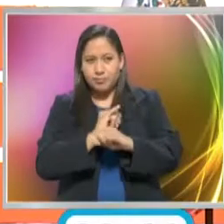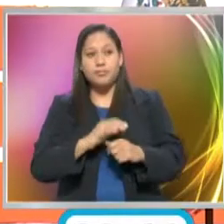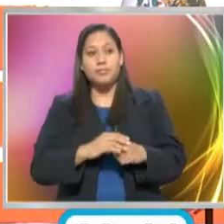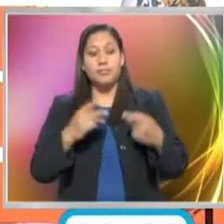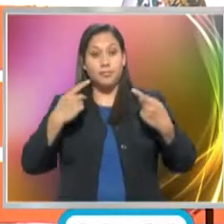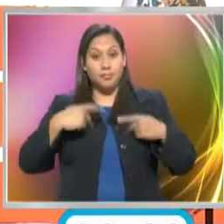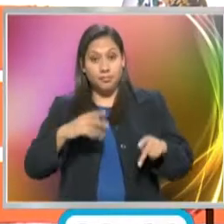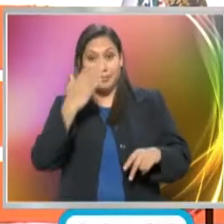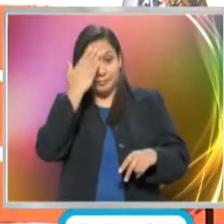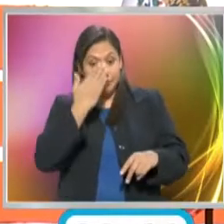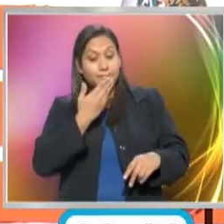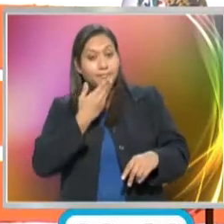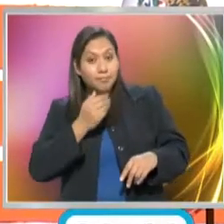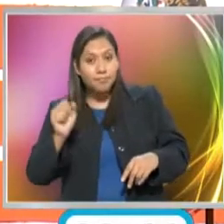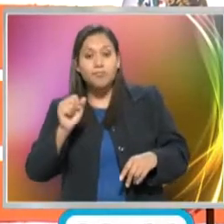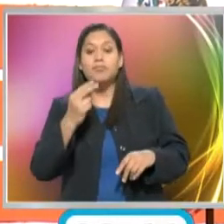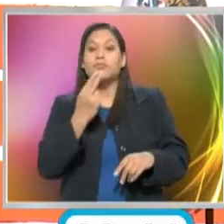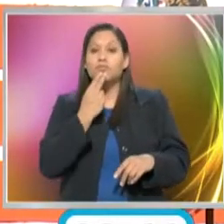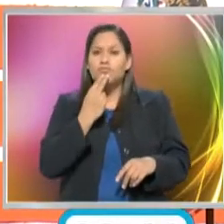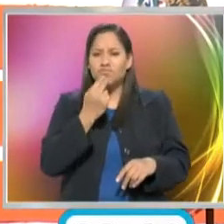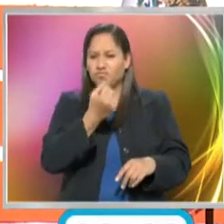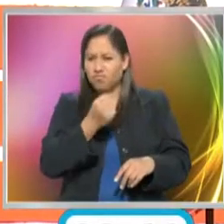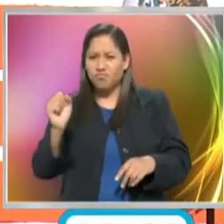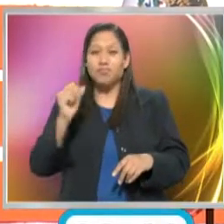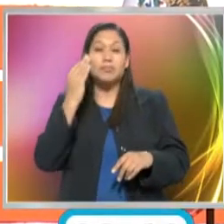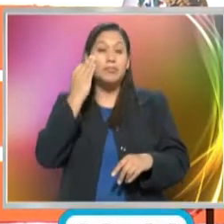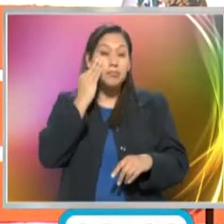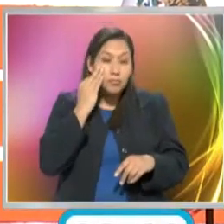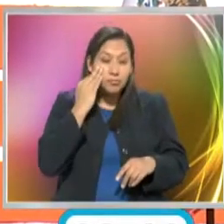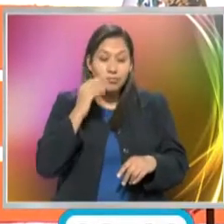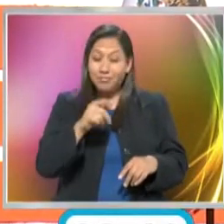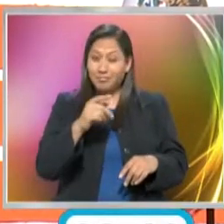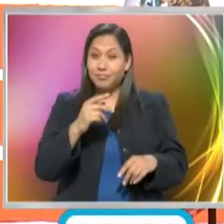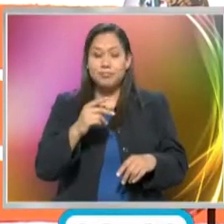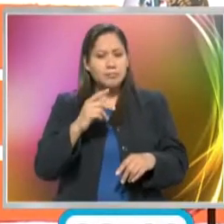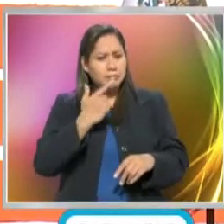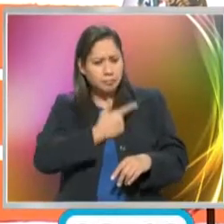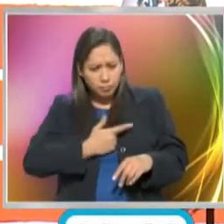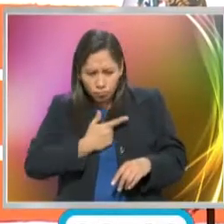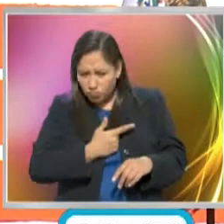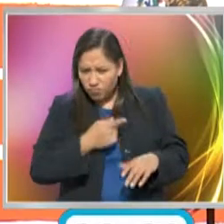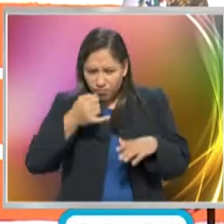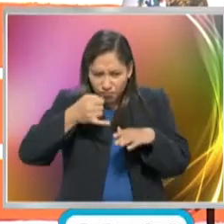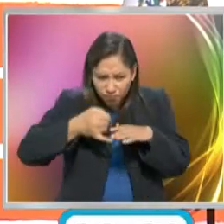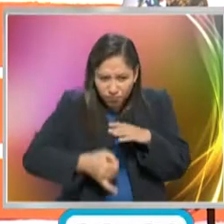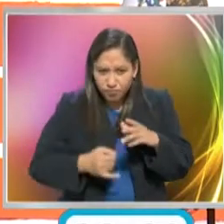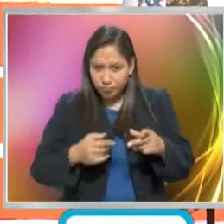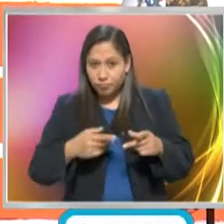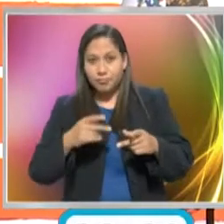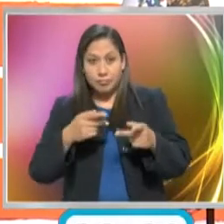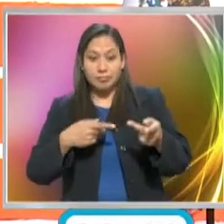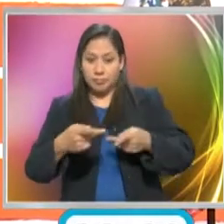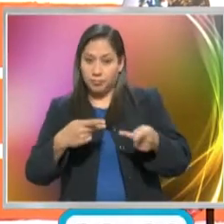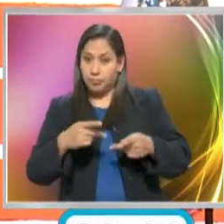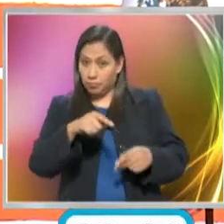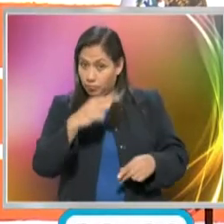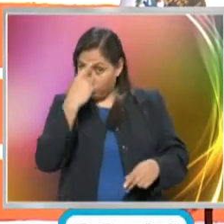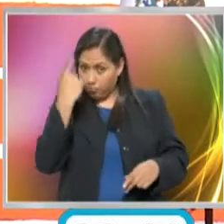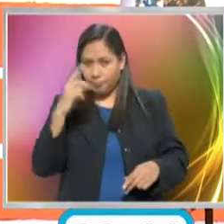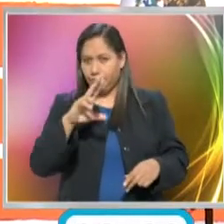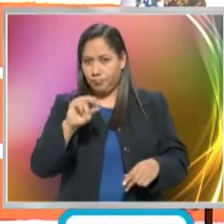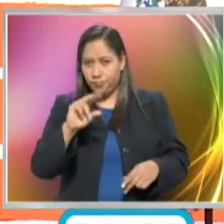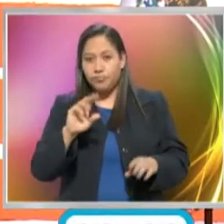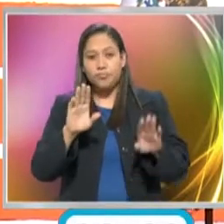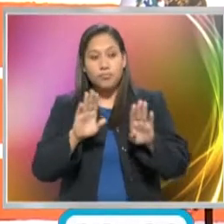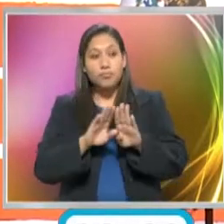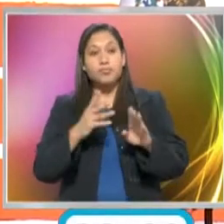cara a cara, Sí, para hacer intercambio, para poder expresarnos, para poder hacer intercambio de ideas, pero ahora lo